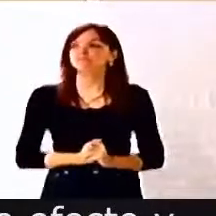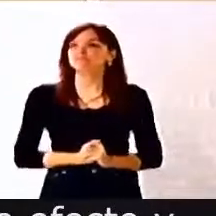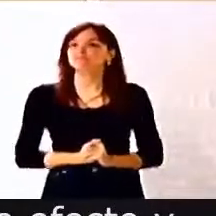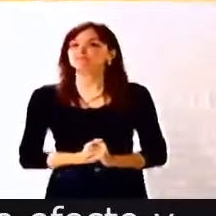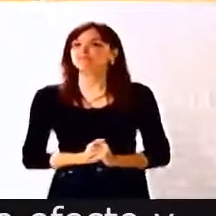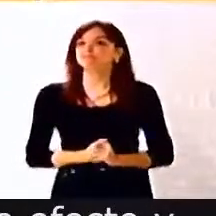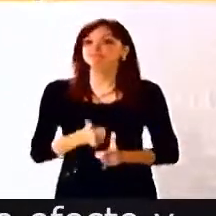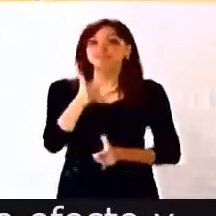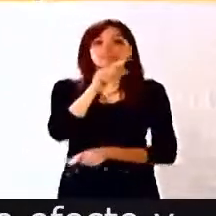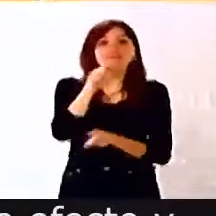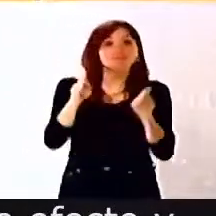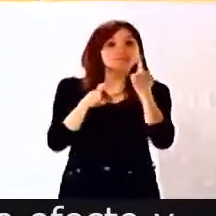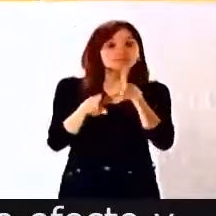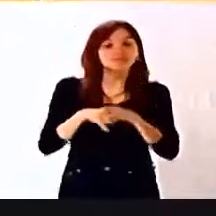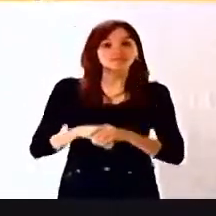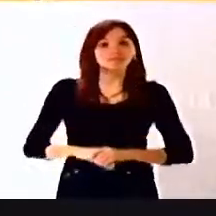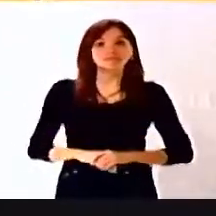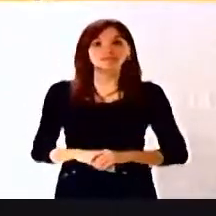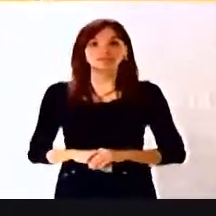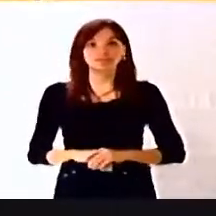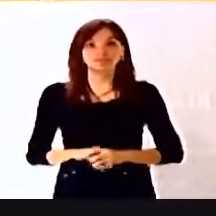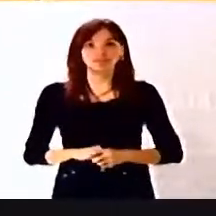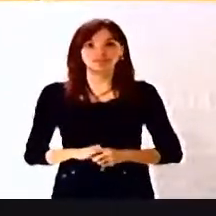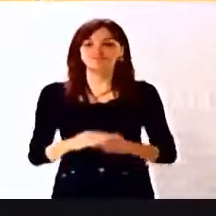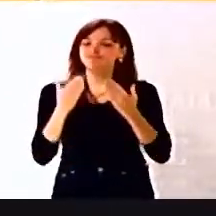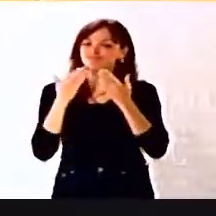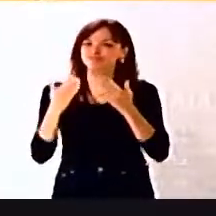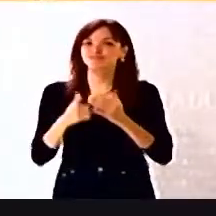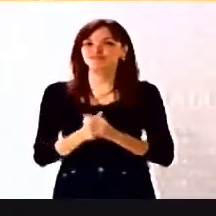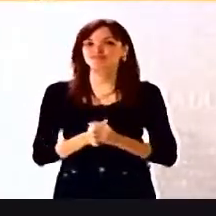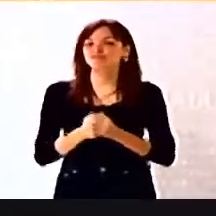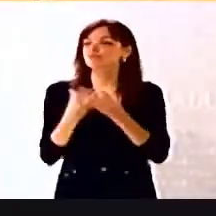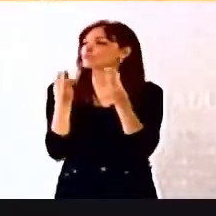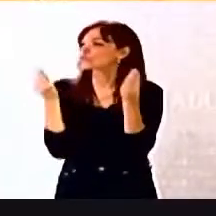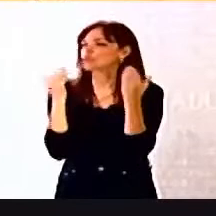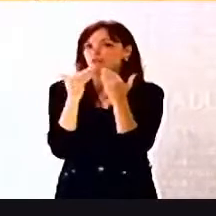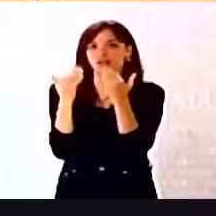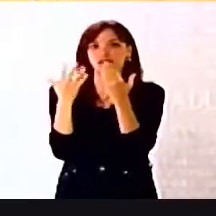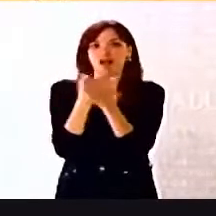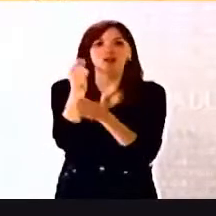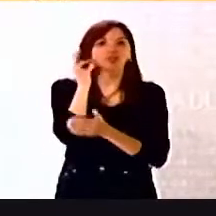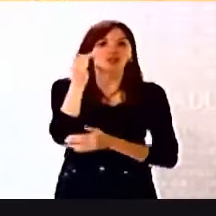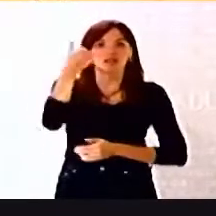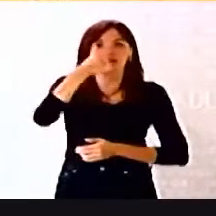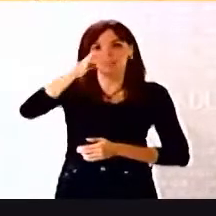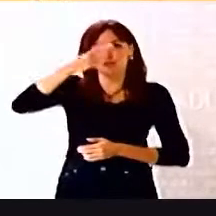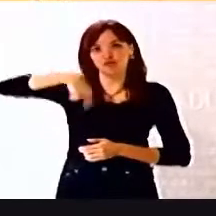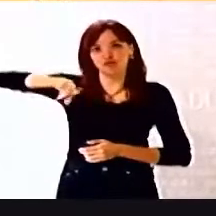¿Pregunta más? Gracias. Muchísimas gracias a todas y a todos.